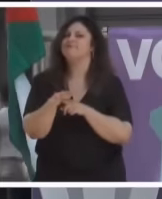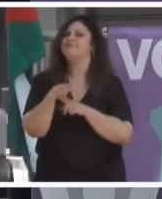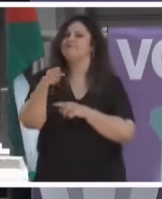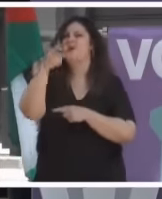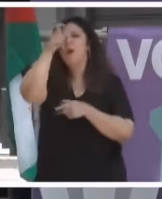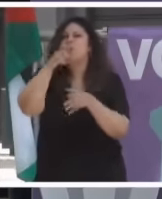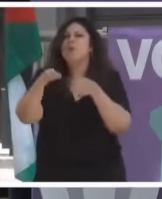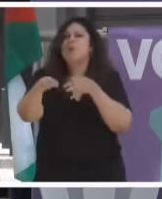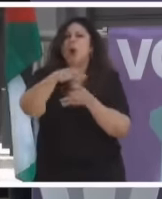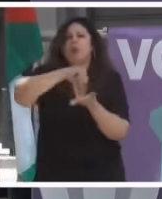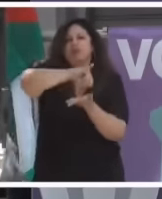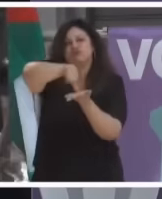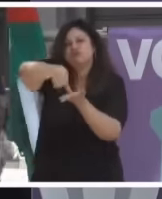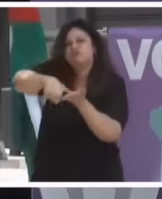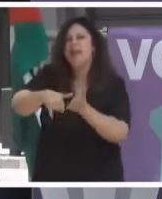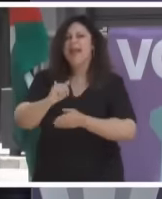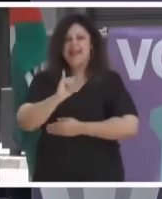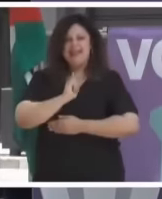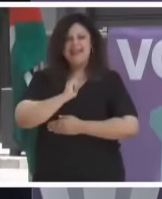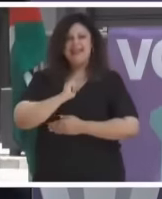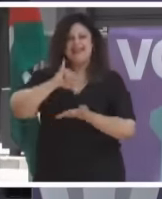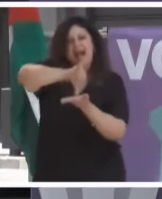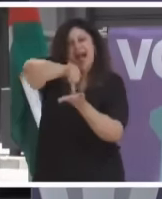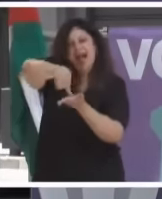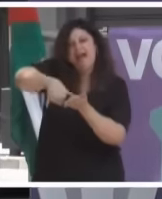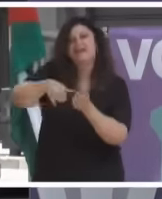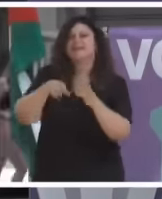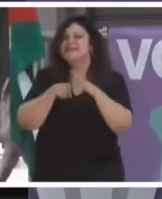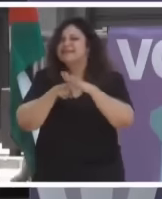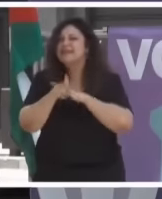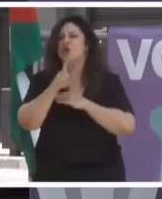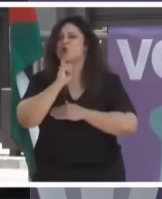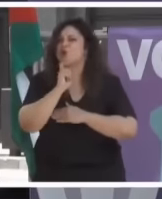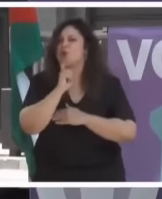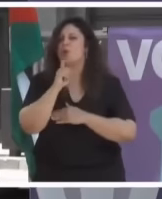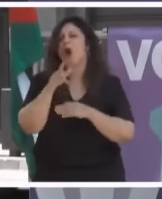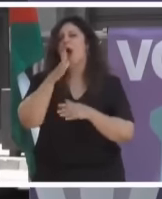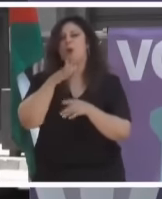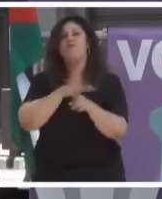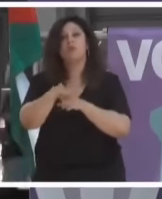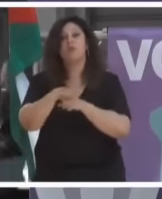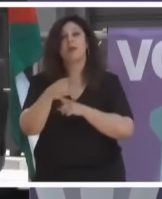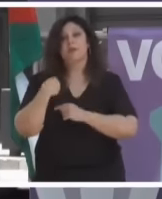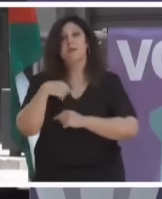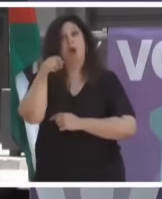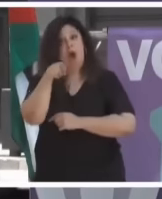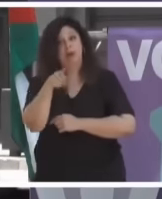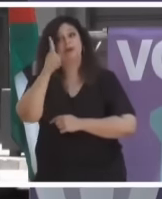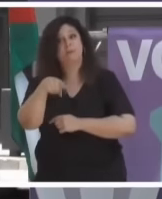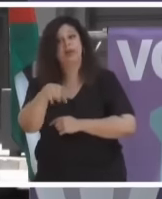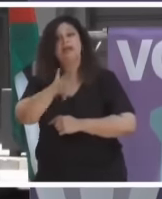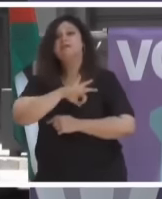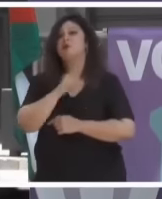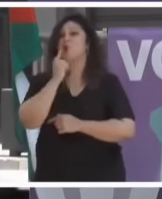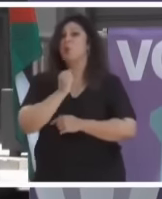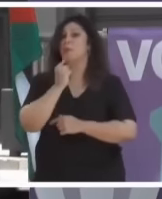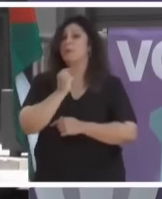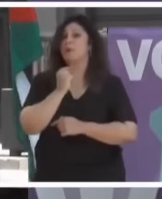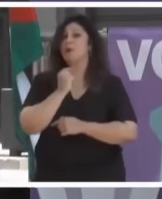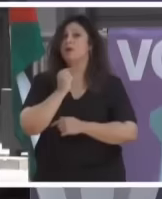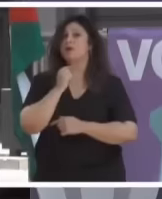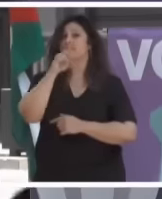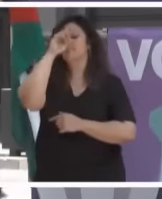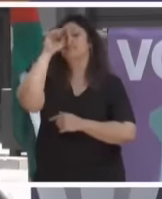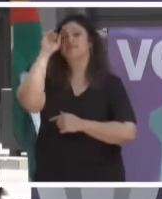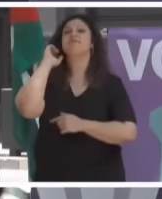esos municipios y la identidad de esa comarca. Y es ahí donde también el señor Juan Manuel Moreno Bonilla es sustentado